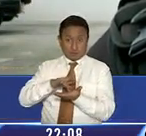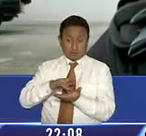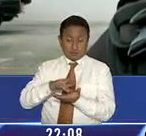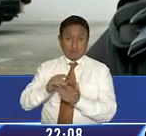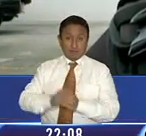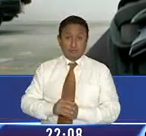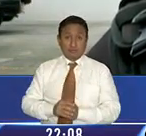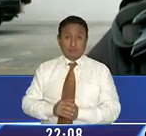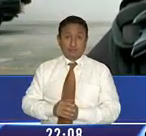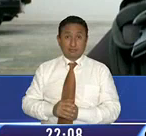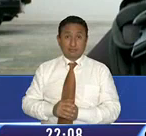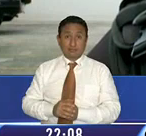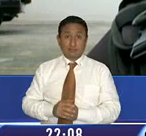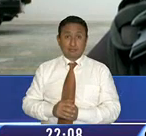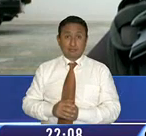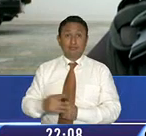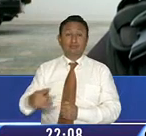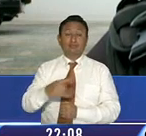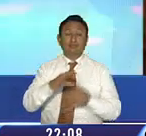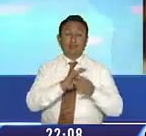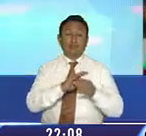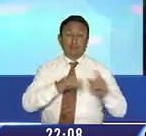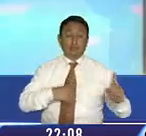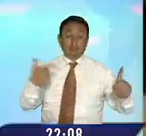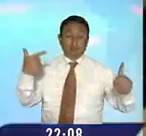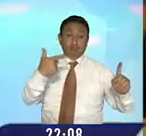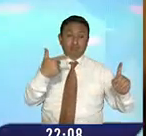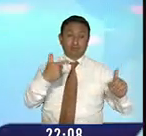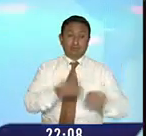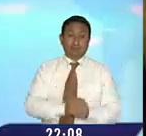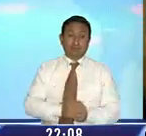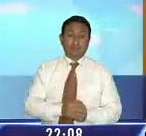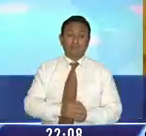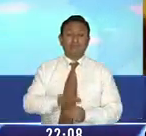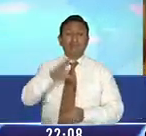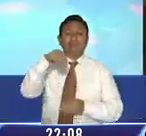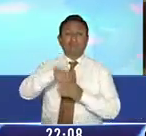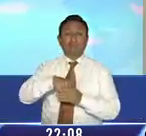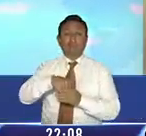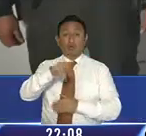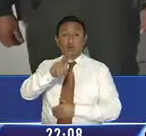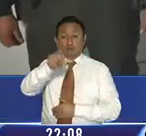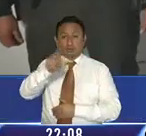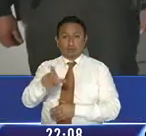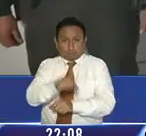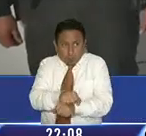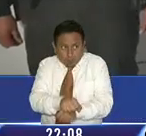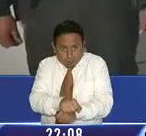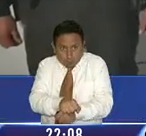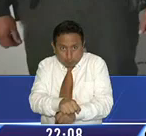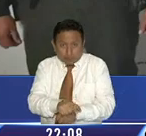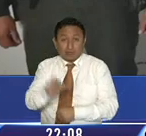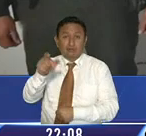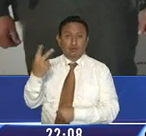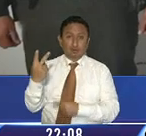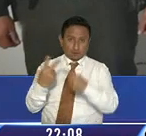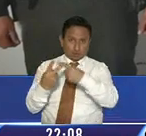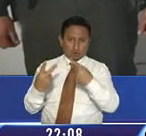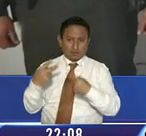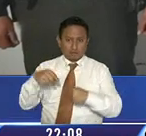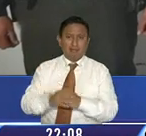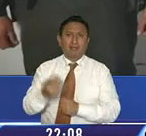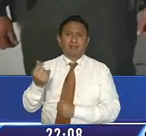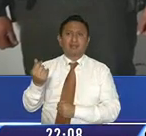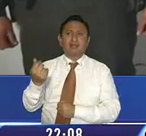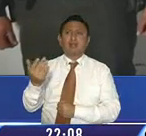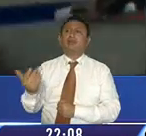apuntó ante el compañero. Al interior, los 2 trabajadores estaban sometidos. Los presuntos delincuentes exigían la plata